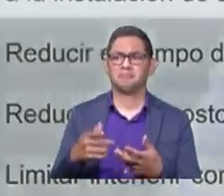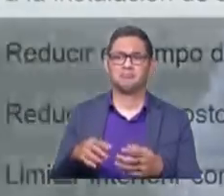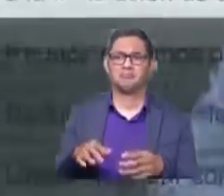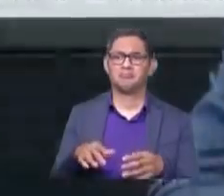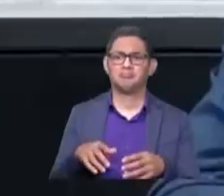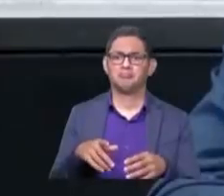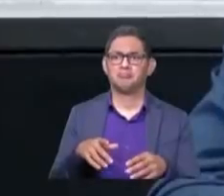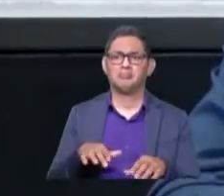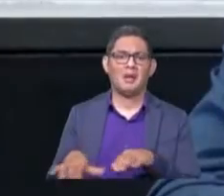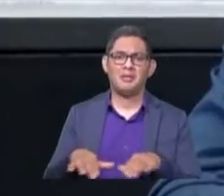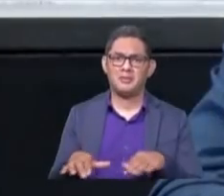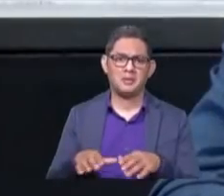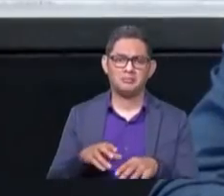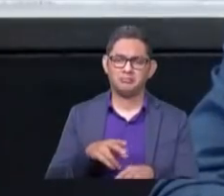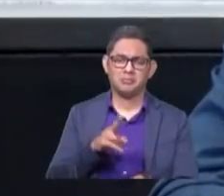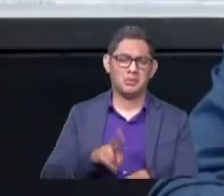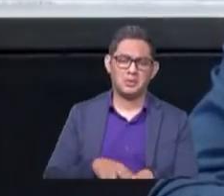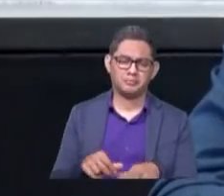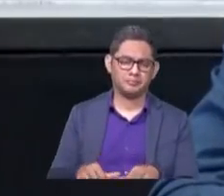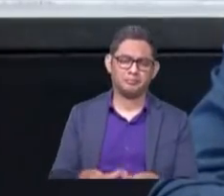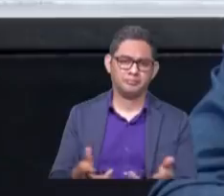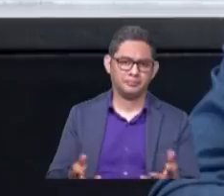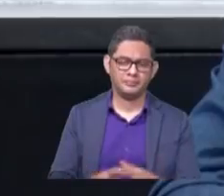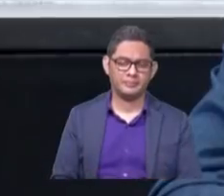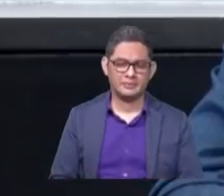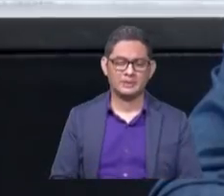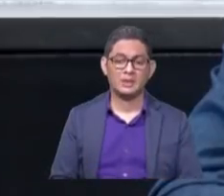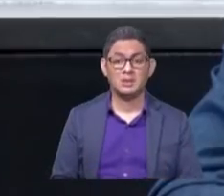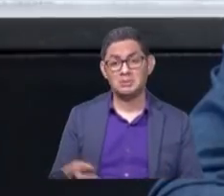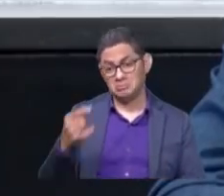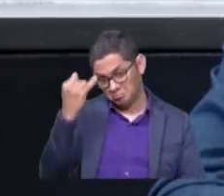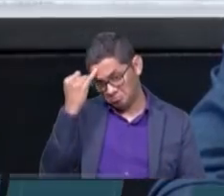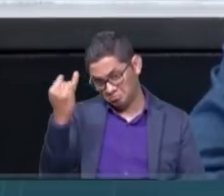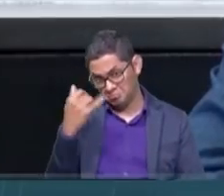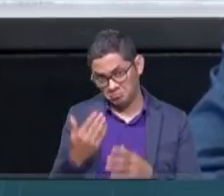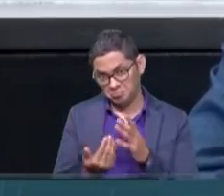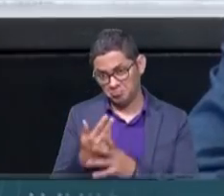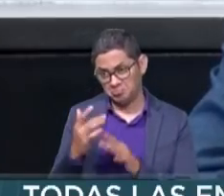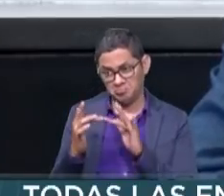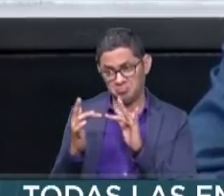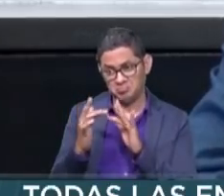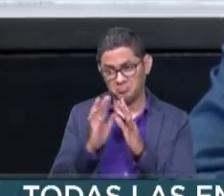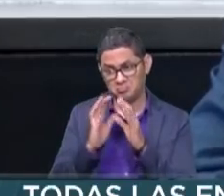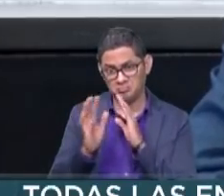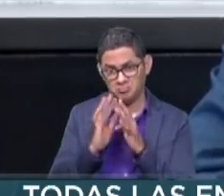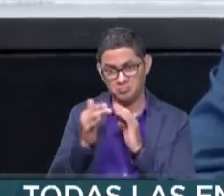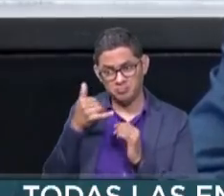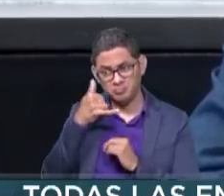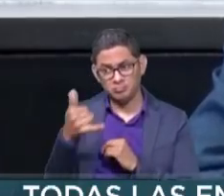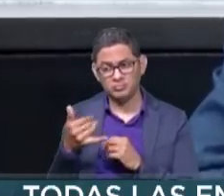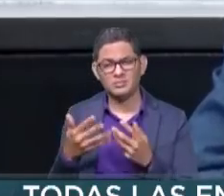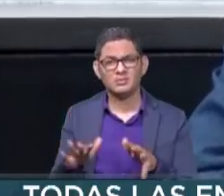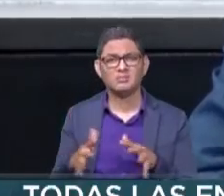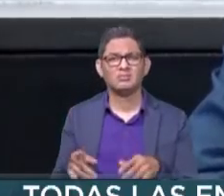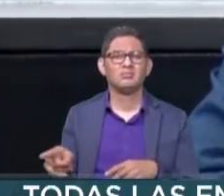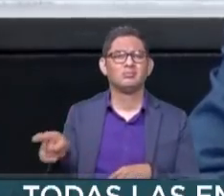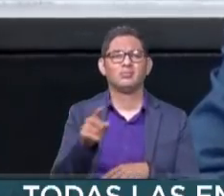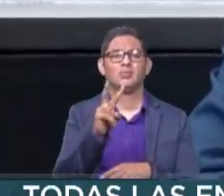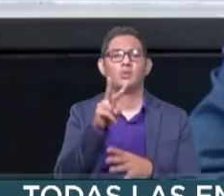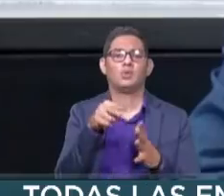nuestros pacientes. Gracias a esta innovadora modalidad, se ha atendido hasta la fecha un total